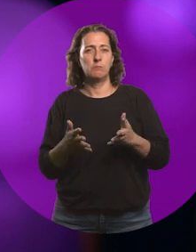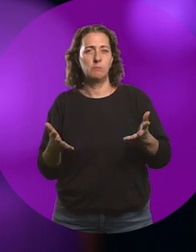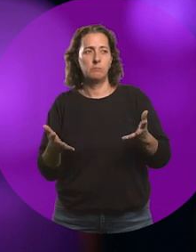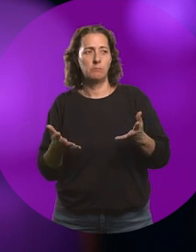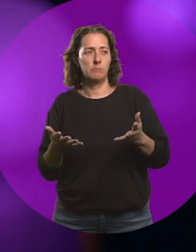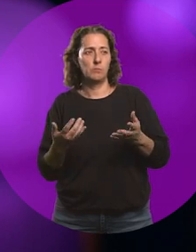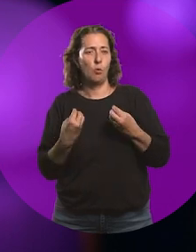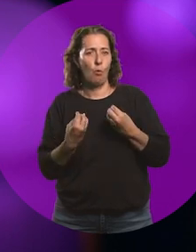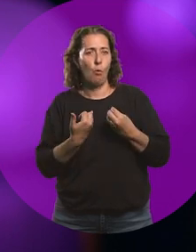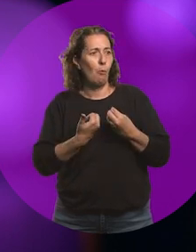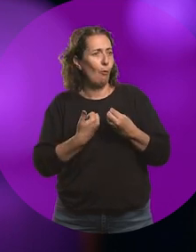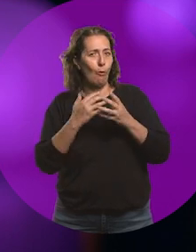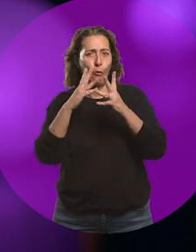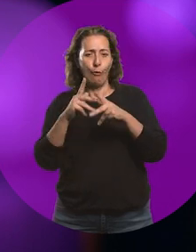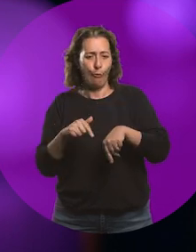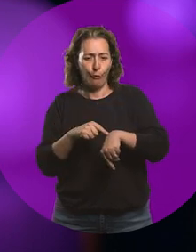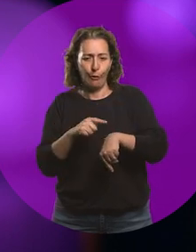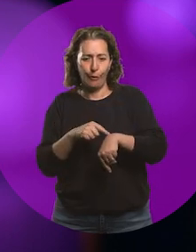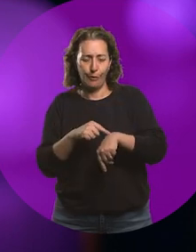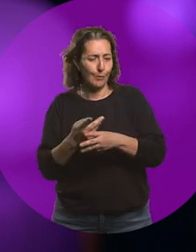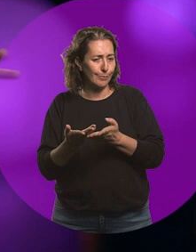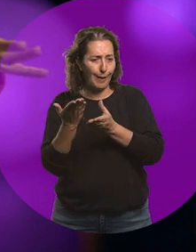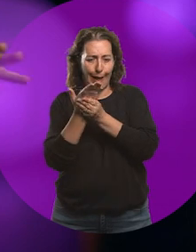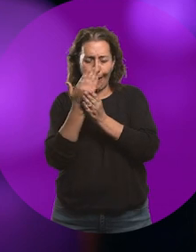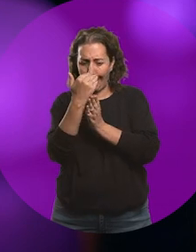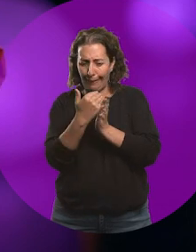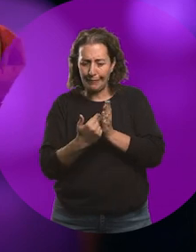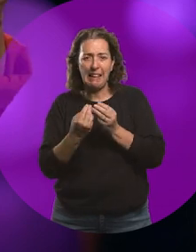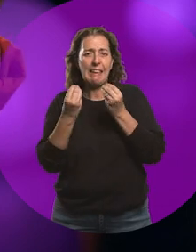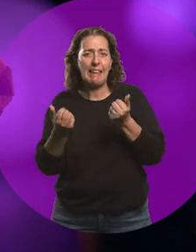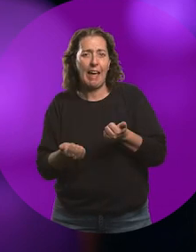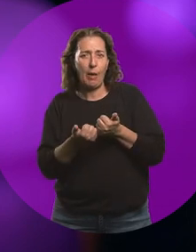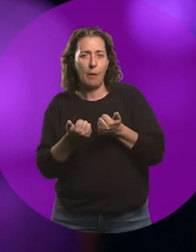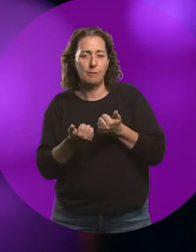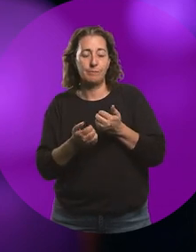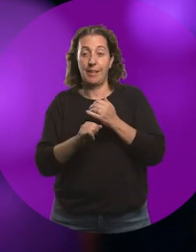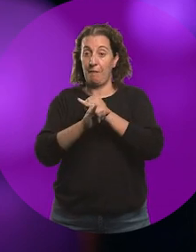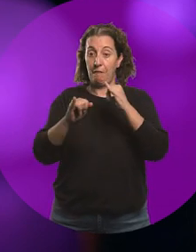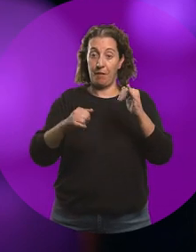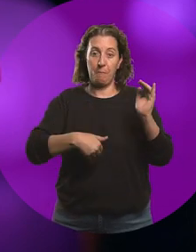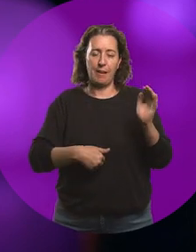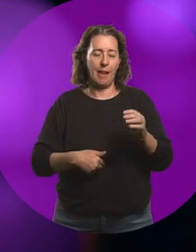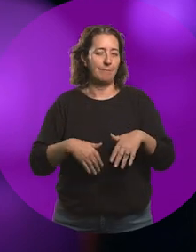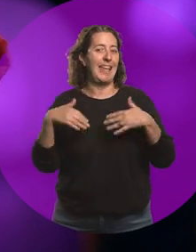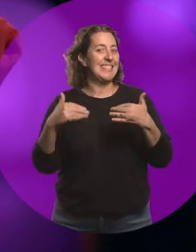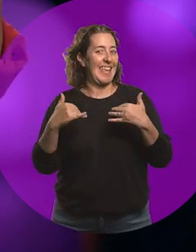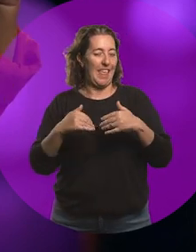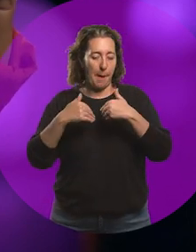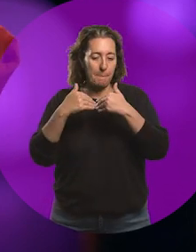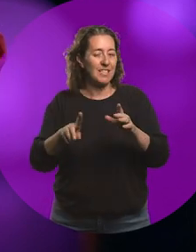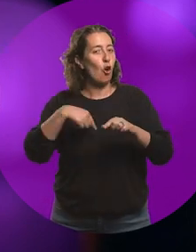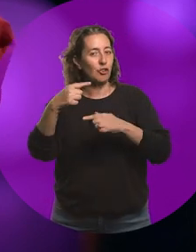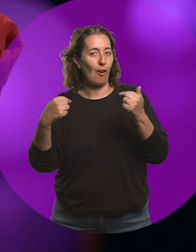¿cómo arreglo mis horarios? ¿Cuál es mi agenda? ¿Qué hago? Igual terminé de bailar y me metí en otras cosas enseguida, eran